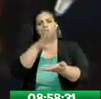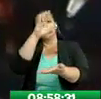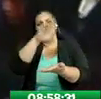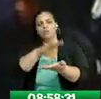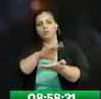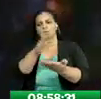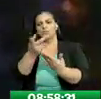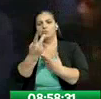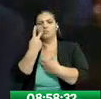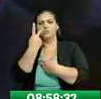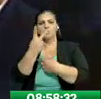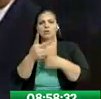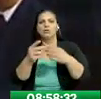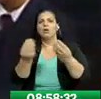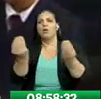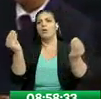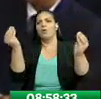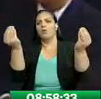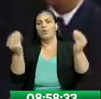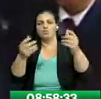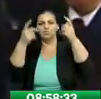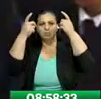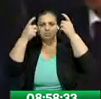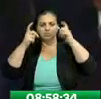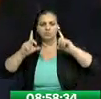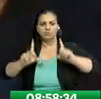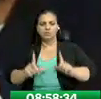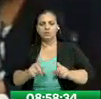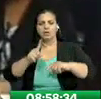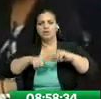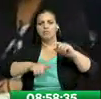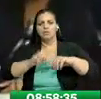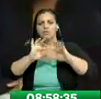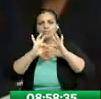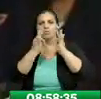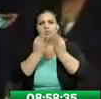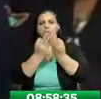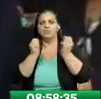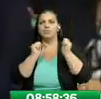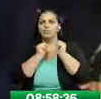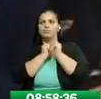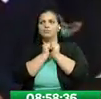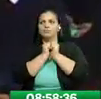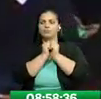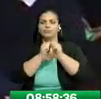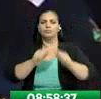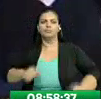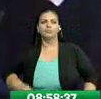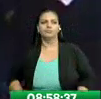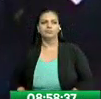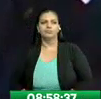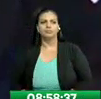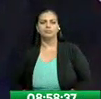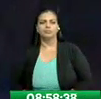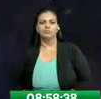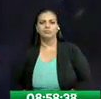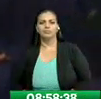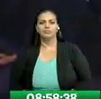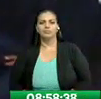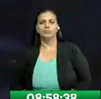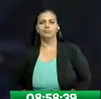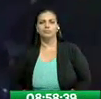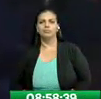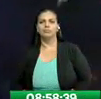amigos, familiares que acompañan a estos jóvenes que en este momento están ya con el respectivo